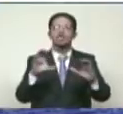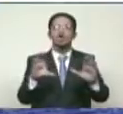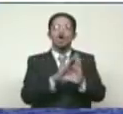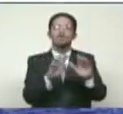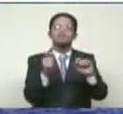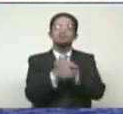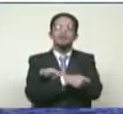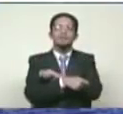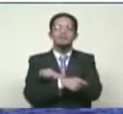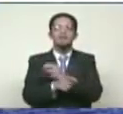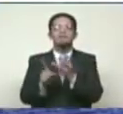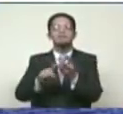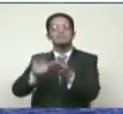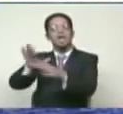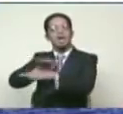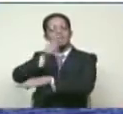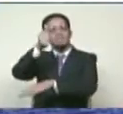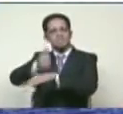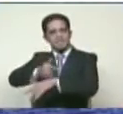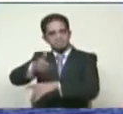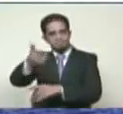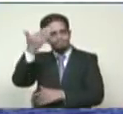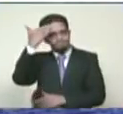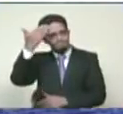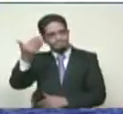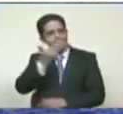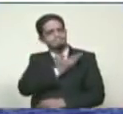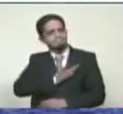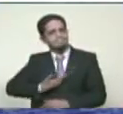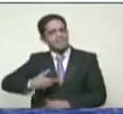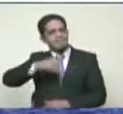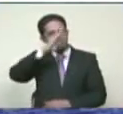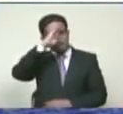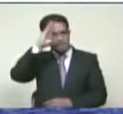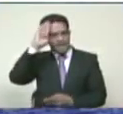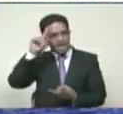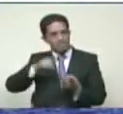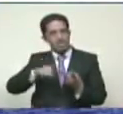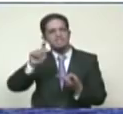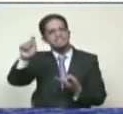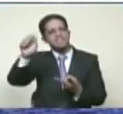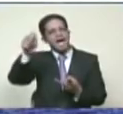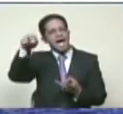su directiva, al compañero Diosdado Cabello, Tania Díaz,